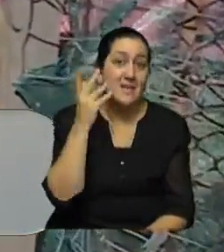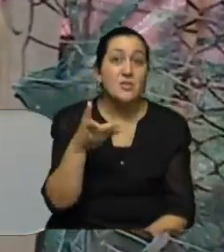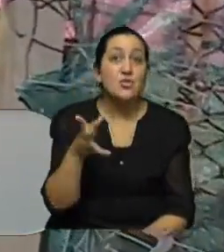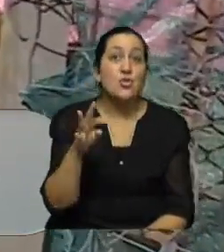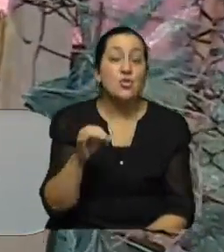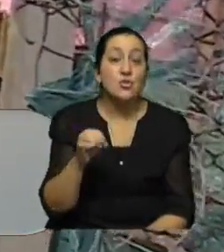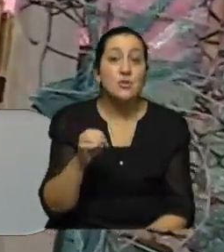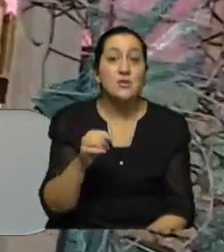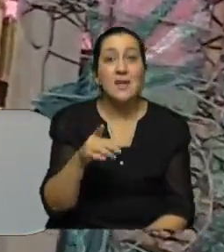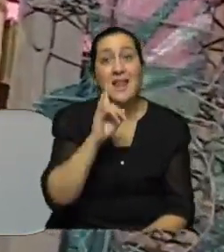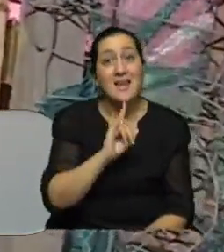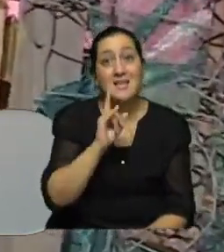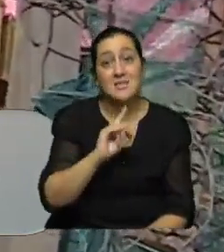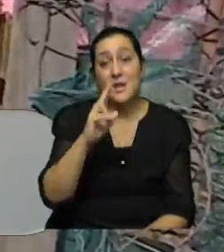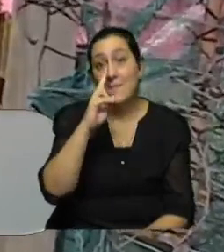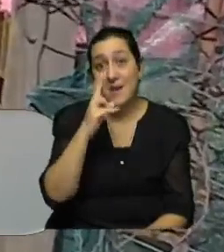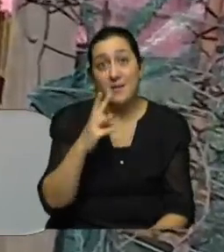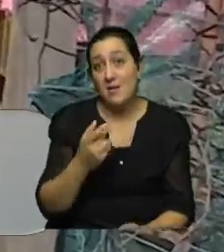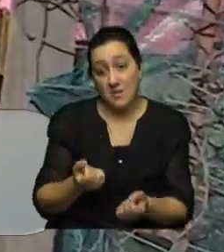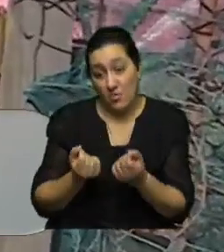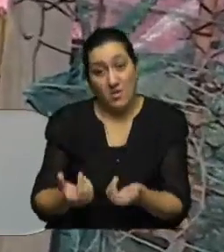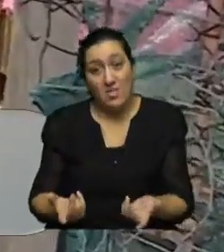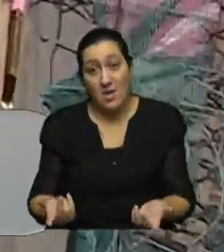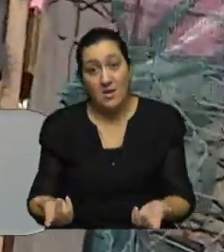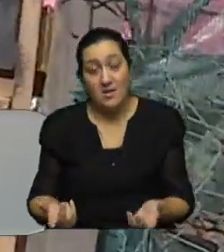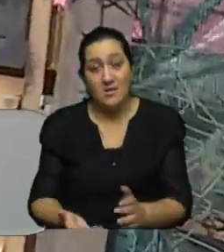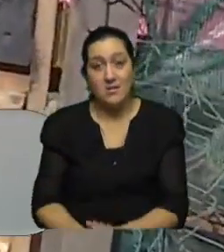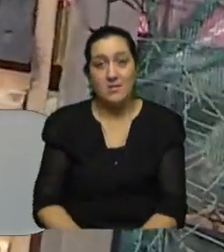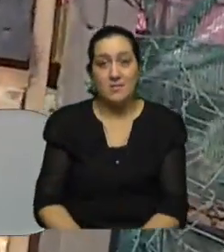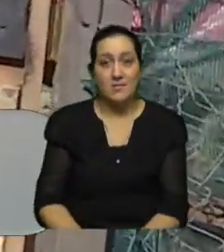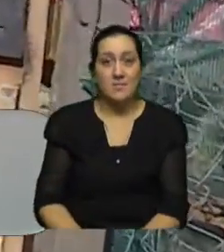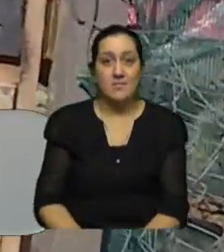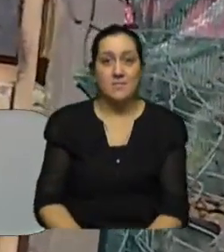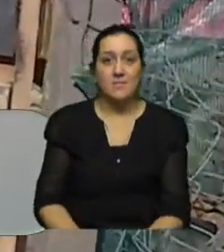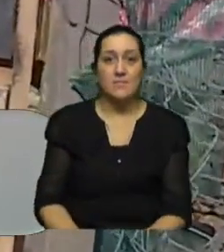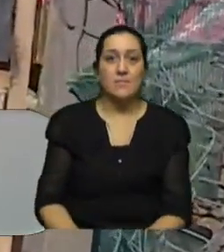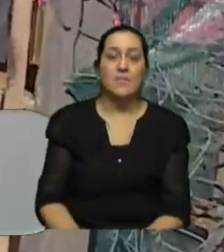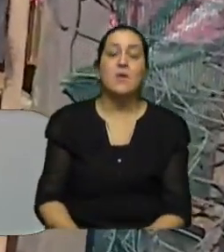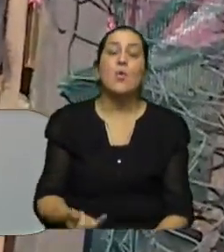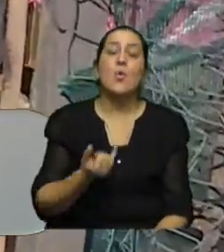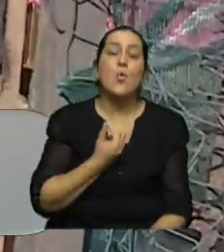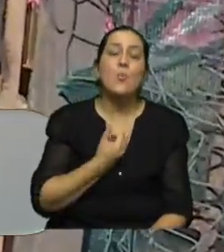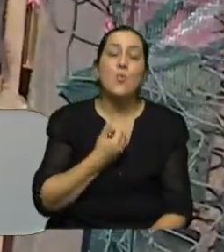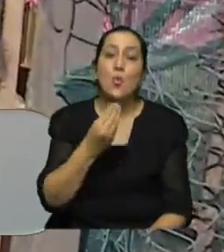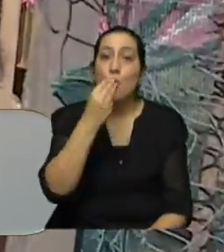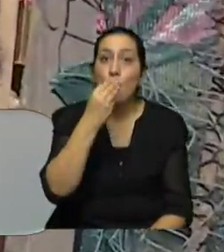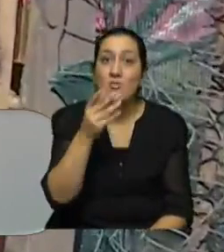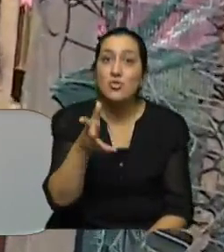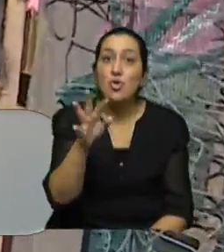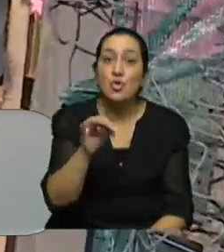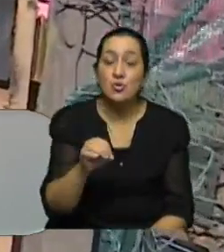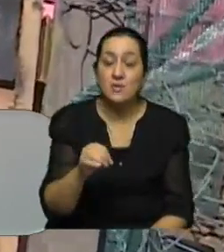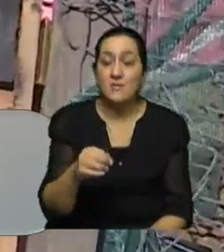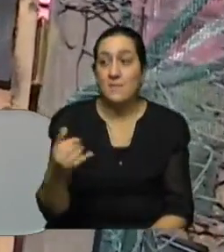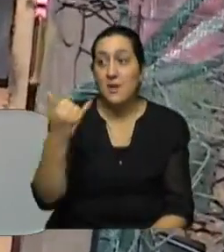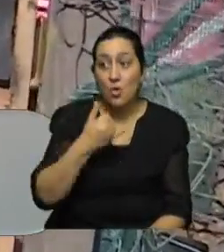días la leche, el pan, lo necesario, tiene que estar en casa. ¿Cómo hace para comer día a día? Me contaban las